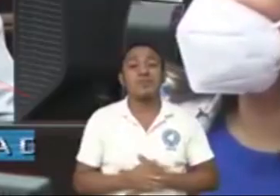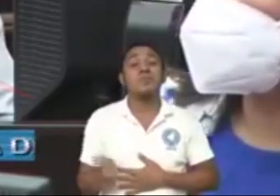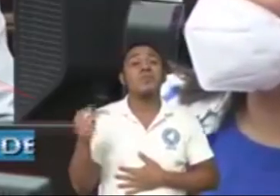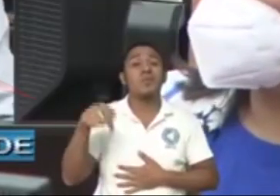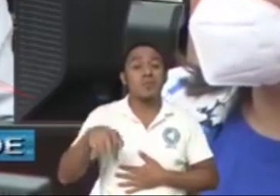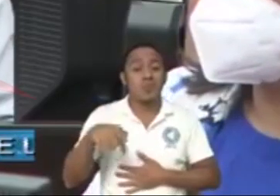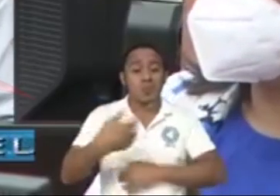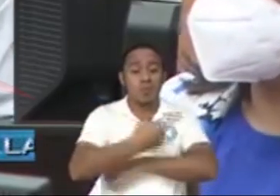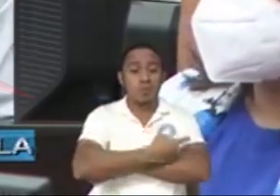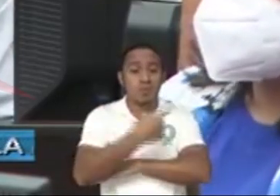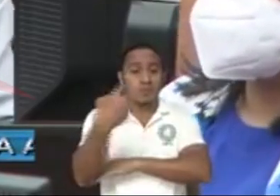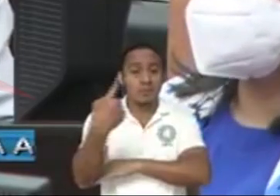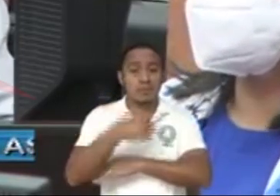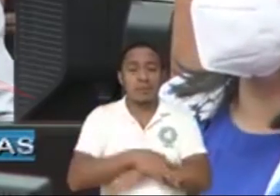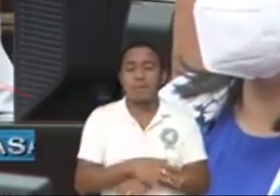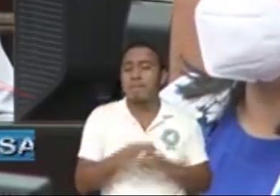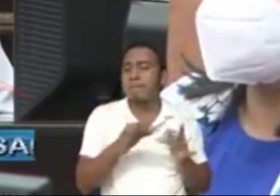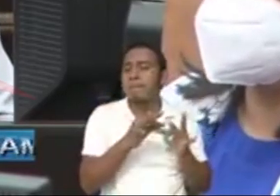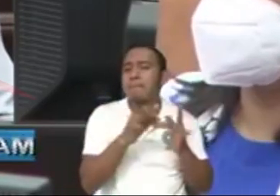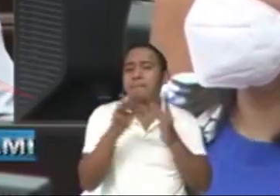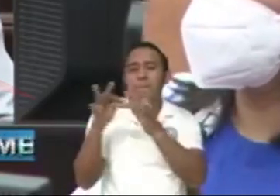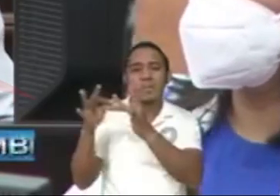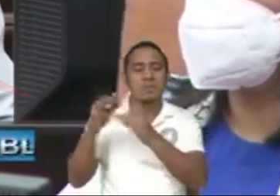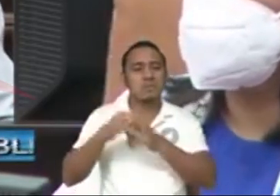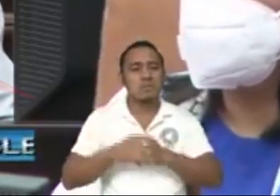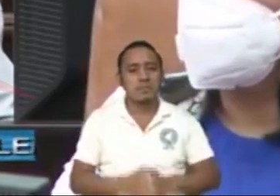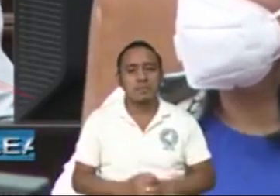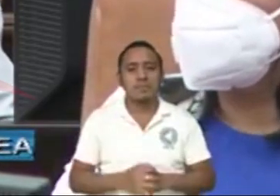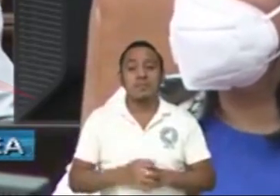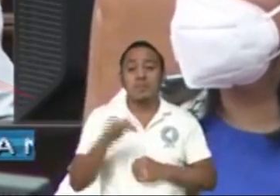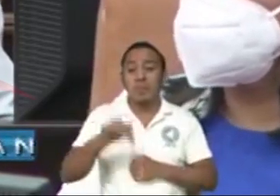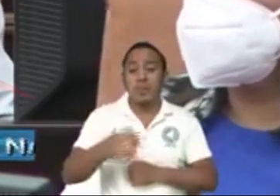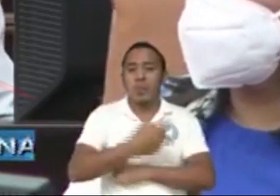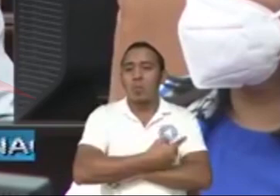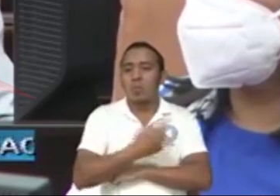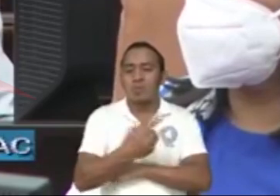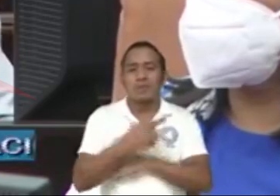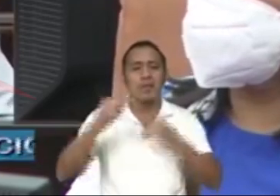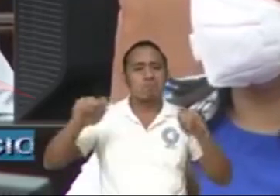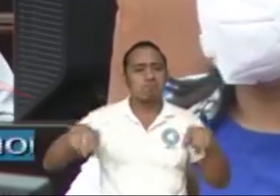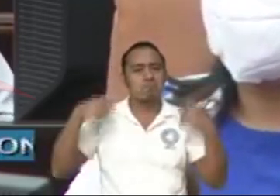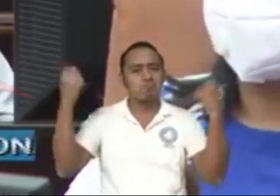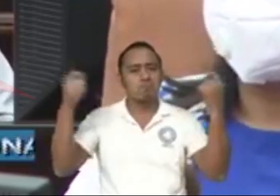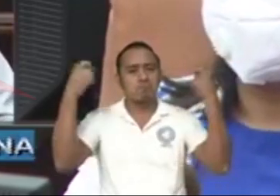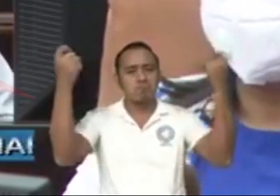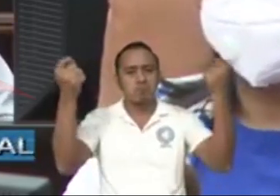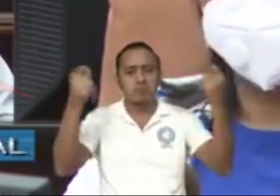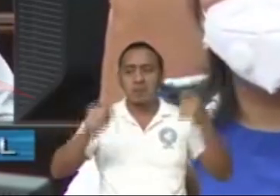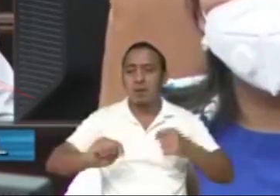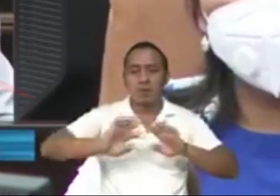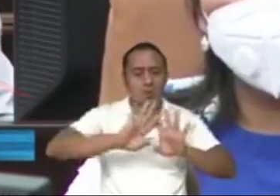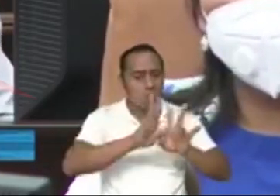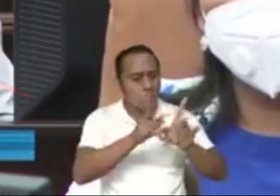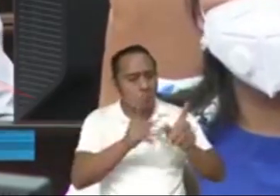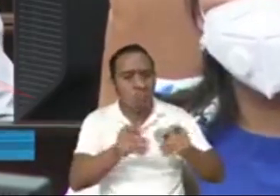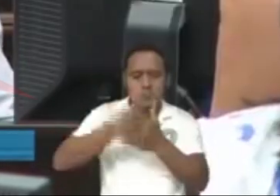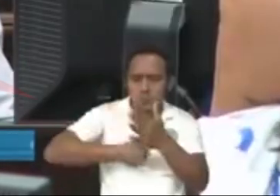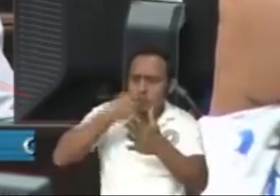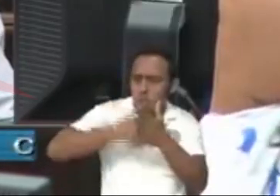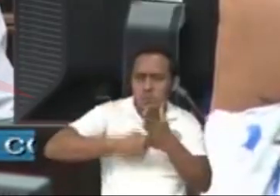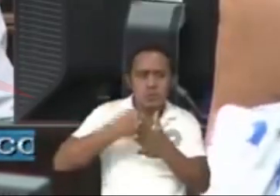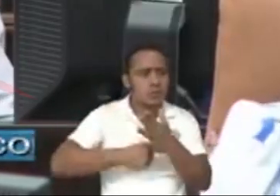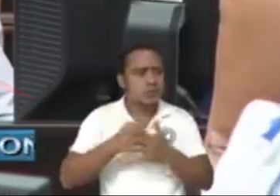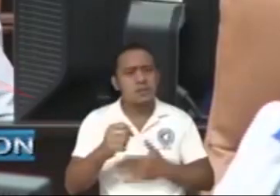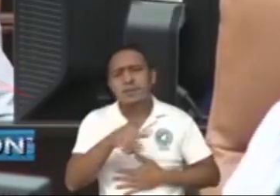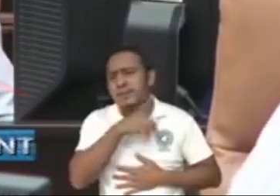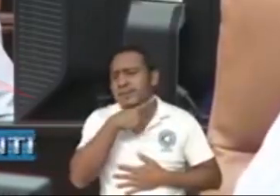Es un día muy especial, un día en que celebramos que luchan por la